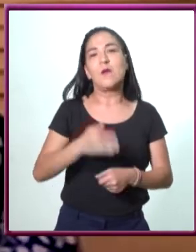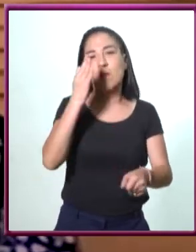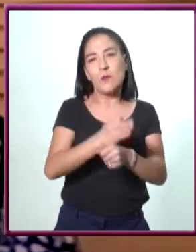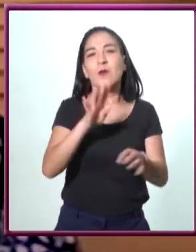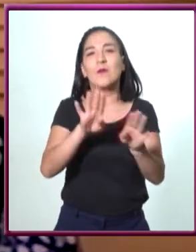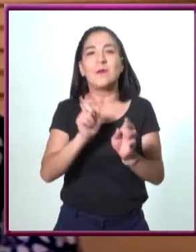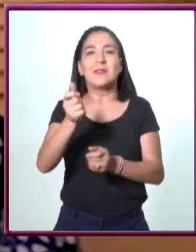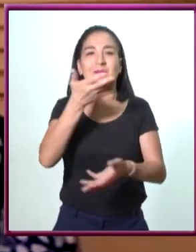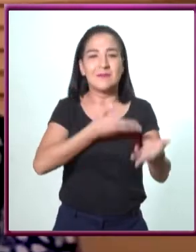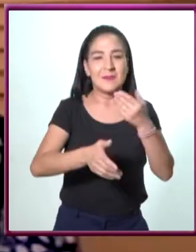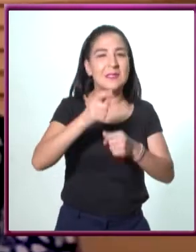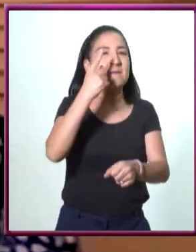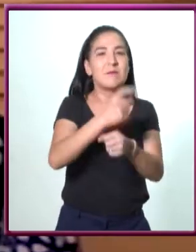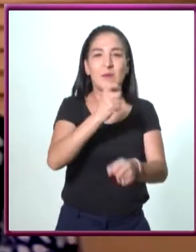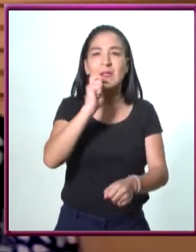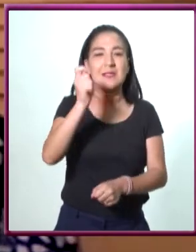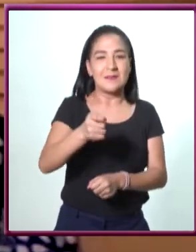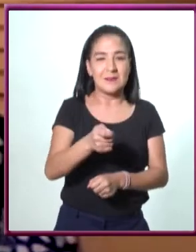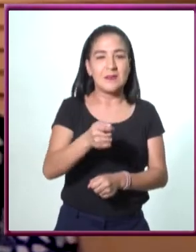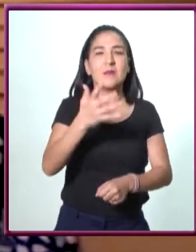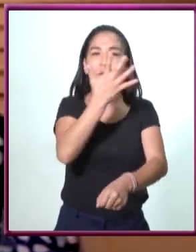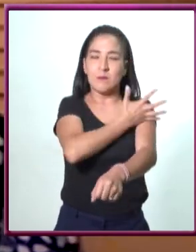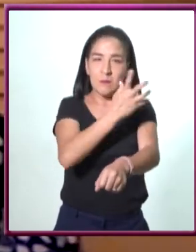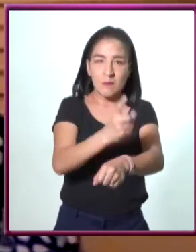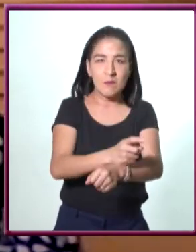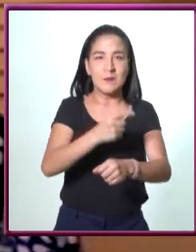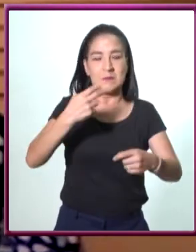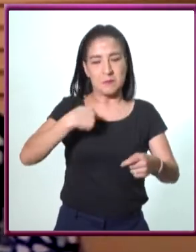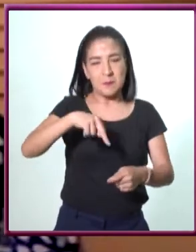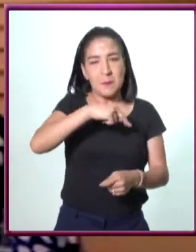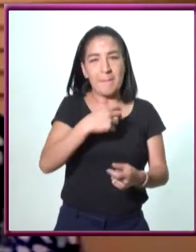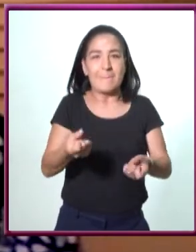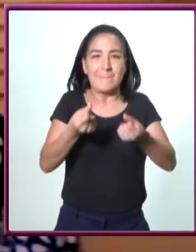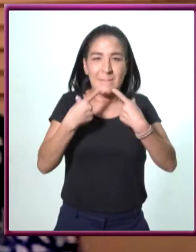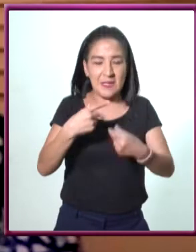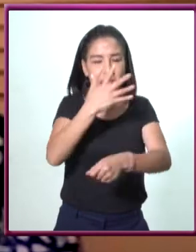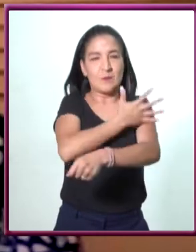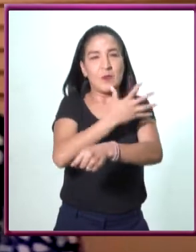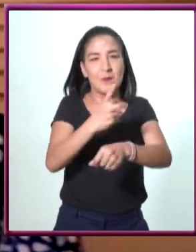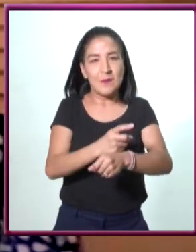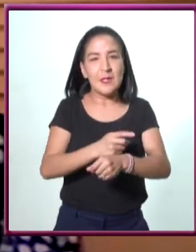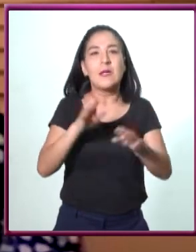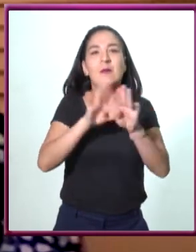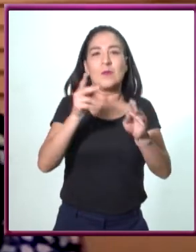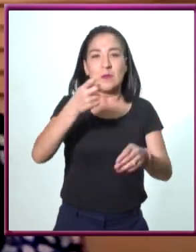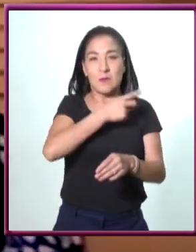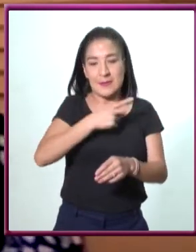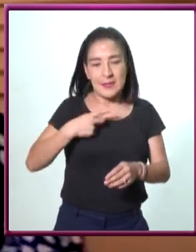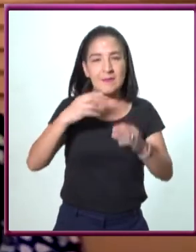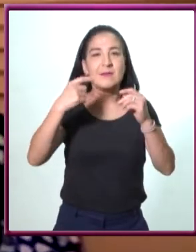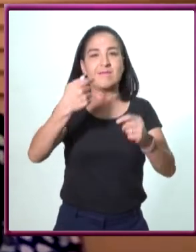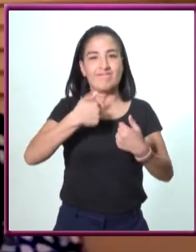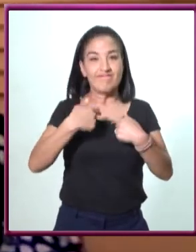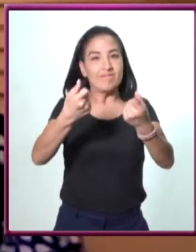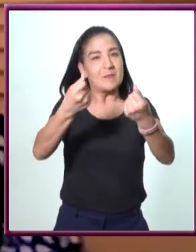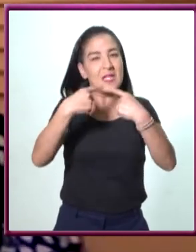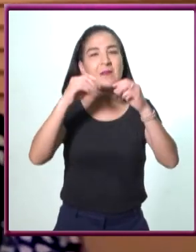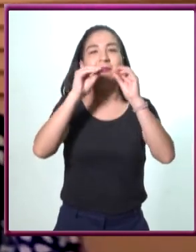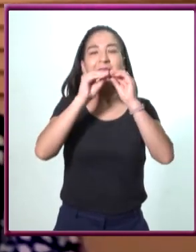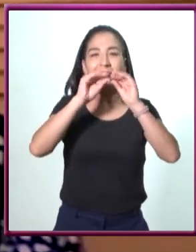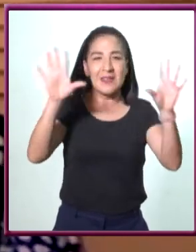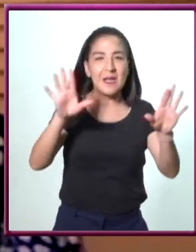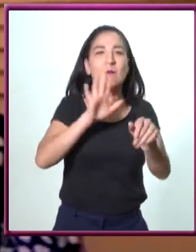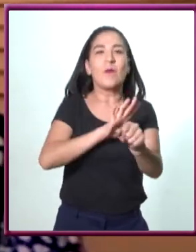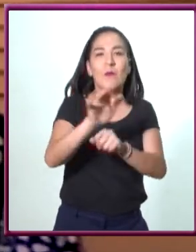otras personas, lo principal es ser honestos con nosotros mismos. Entonces, tener claridad y tener el valor